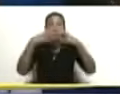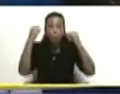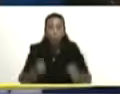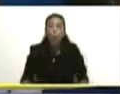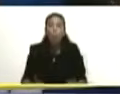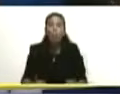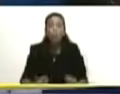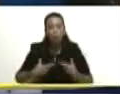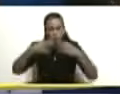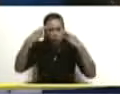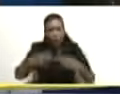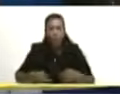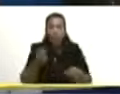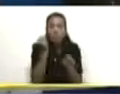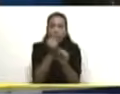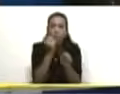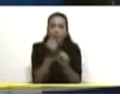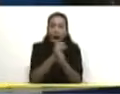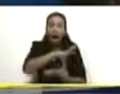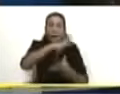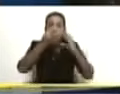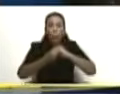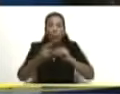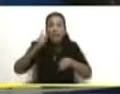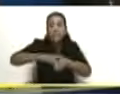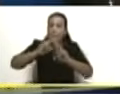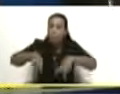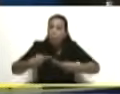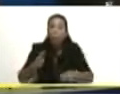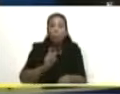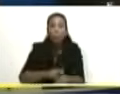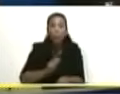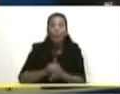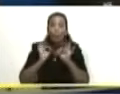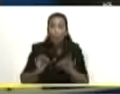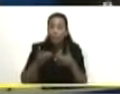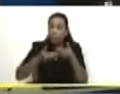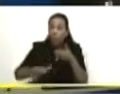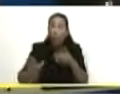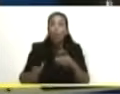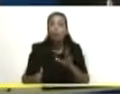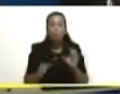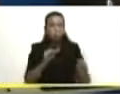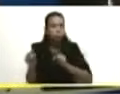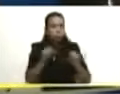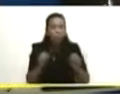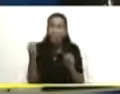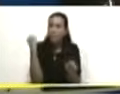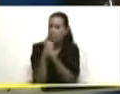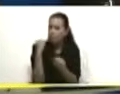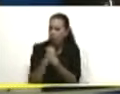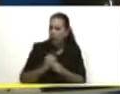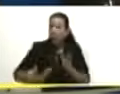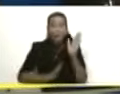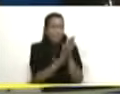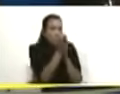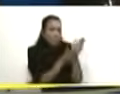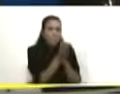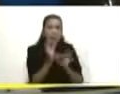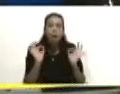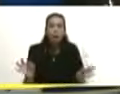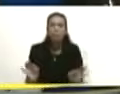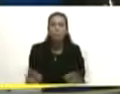una oferta formativa adaptada a los nuevos tiempos, formación para la acción, para el trabajo, con una escuela